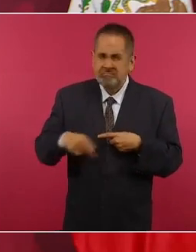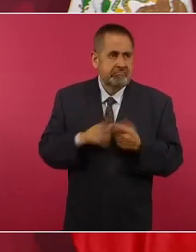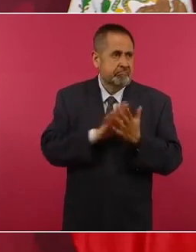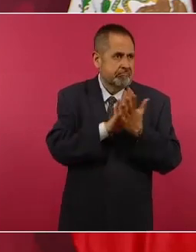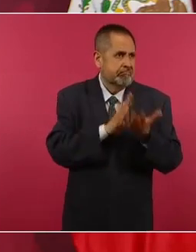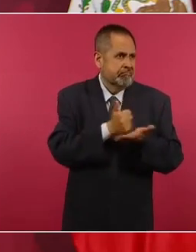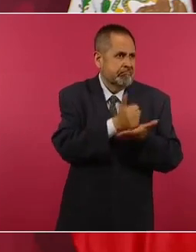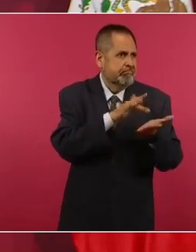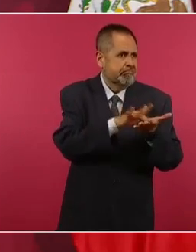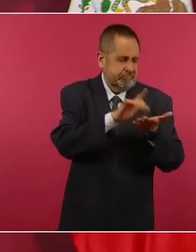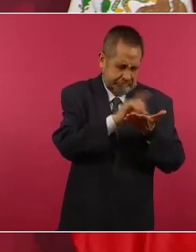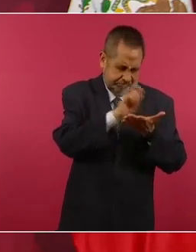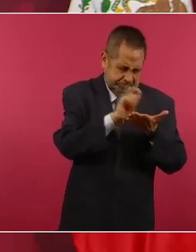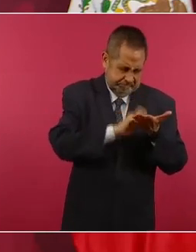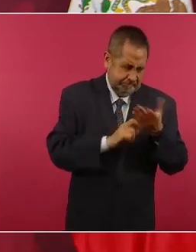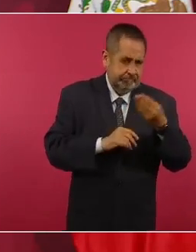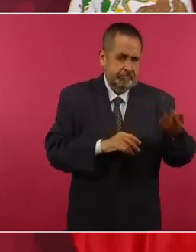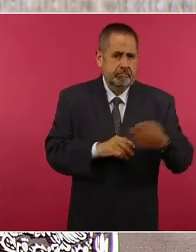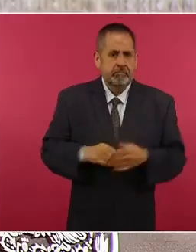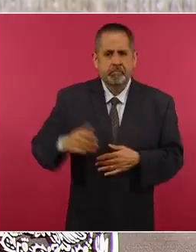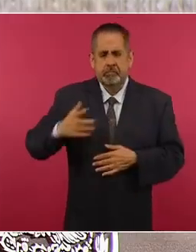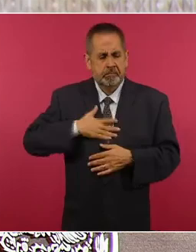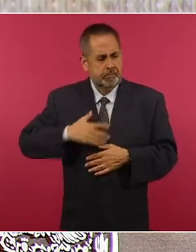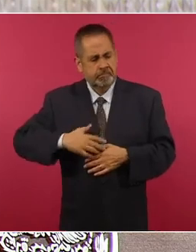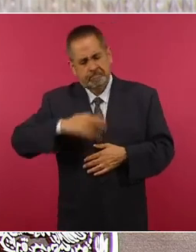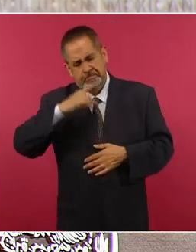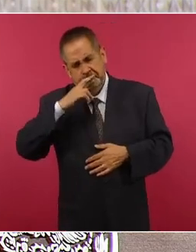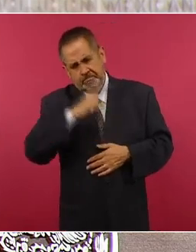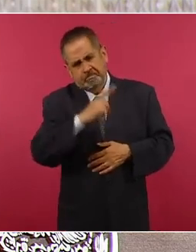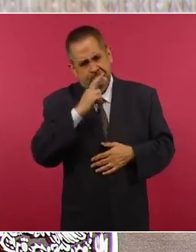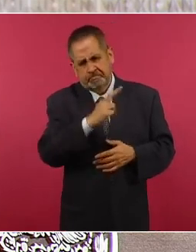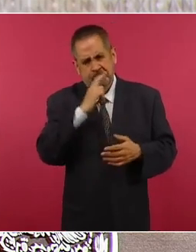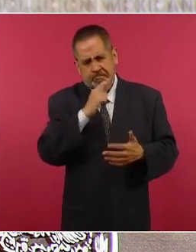pues las vamos a contestar todas por respeto,